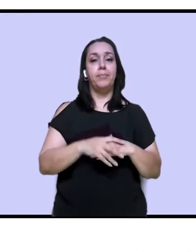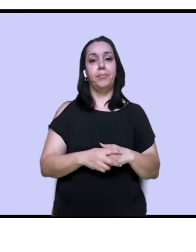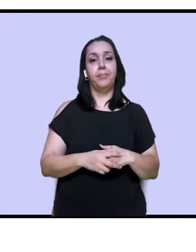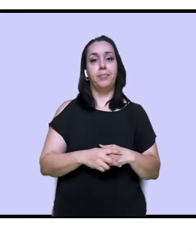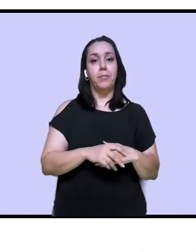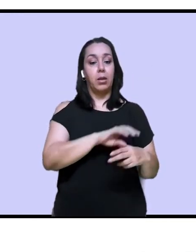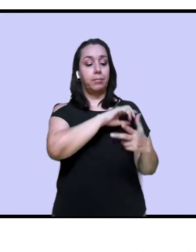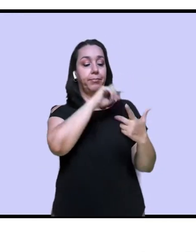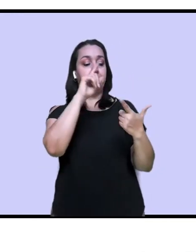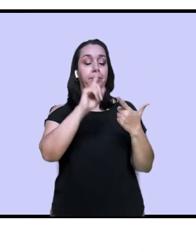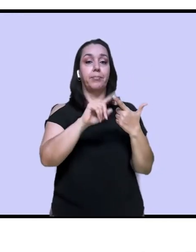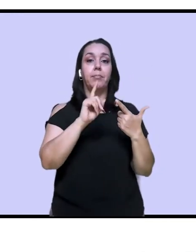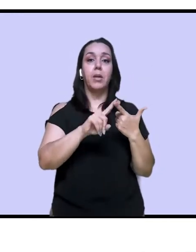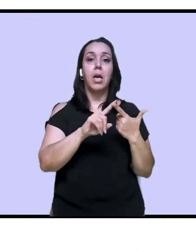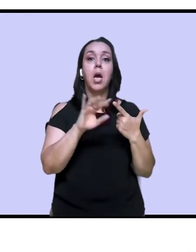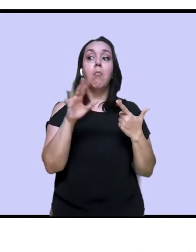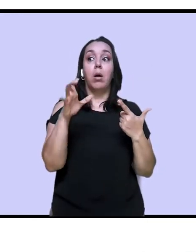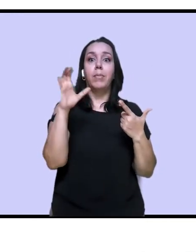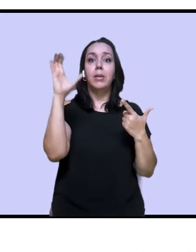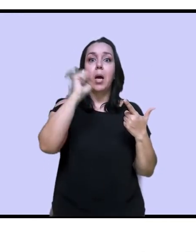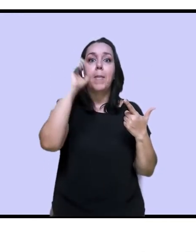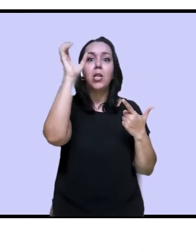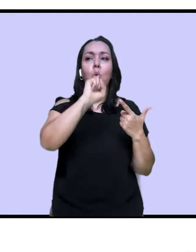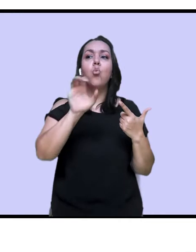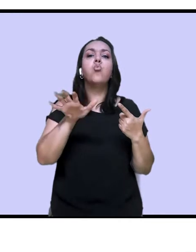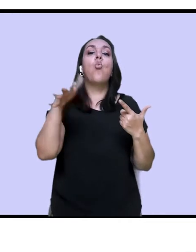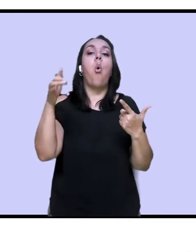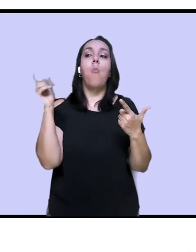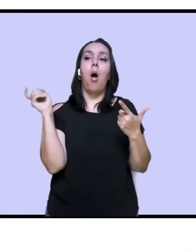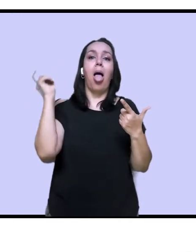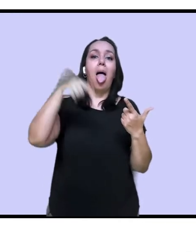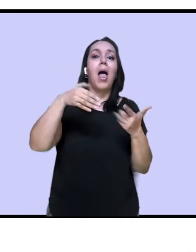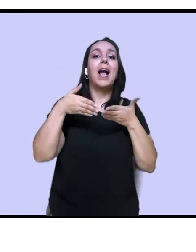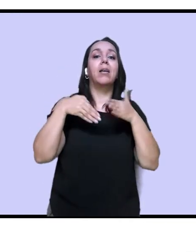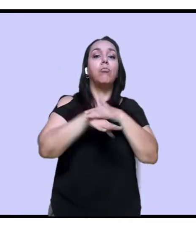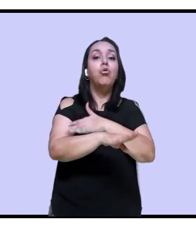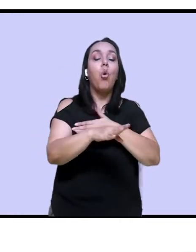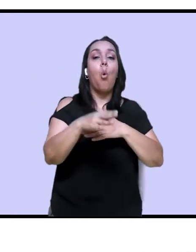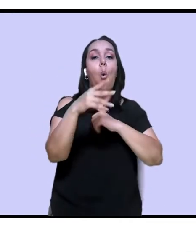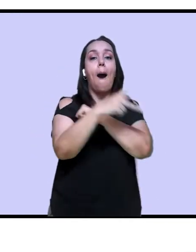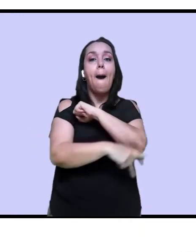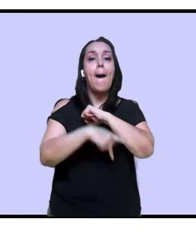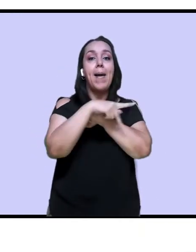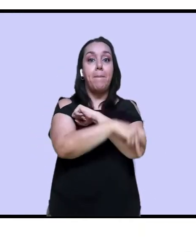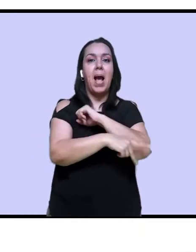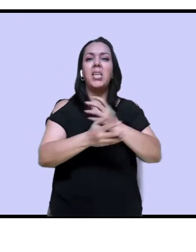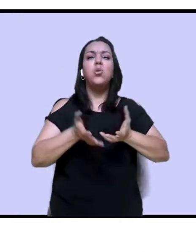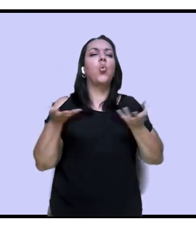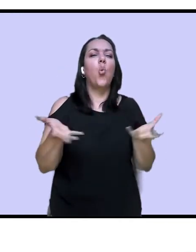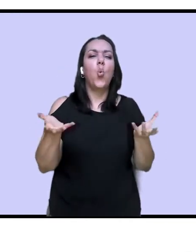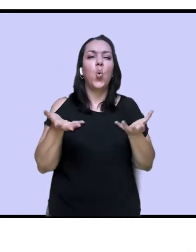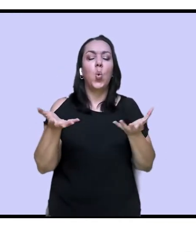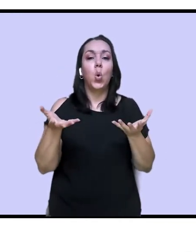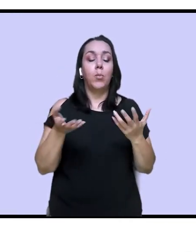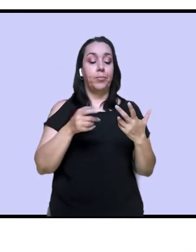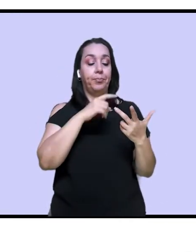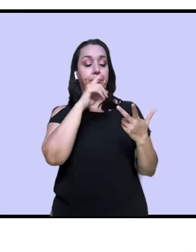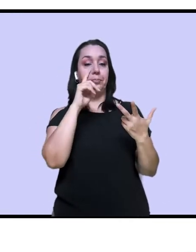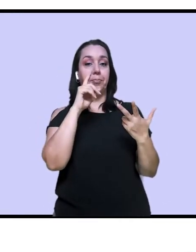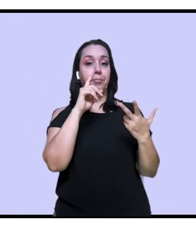conversado. Reconocer cuáles son sus circunstancias de ingreso, evitando siempre la revictimización.